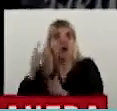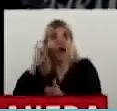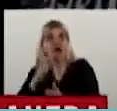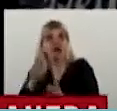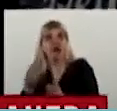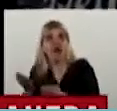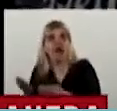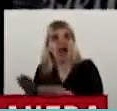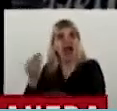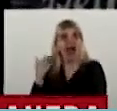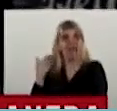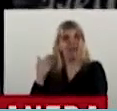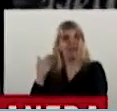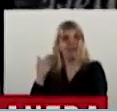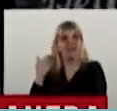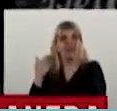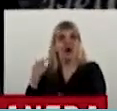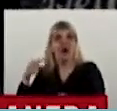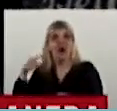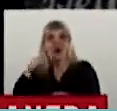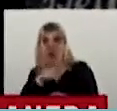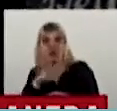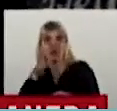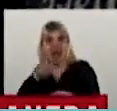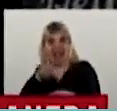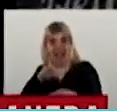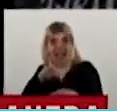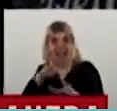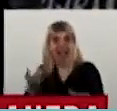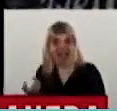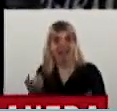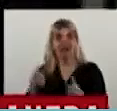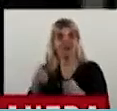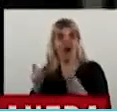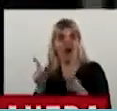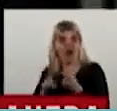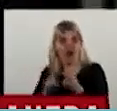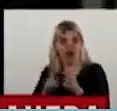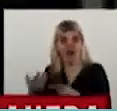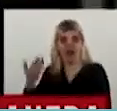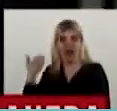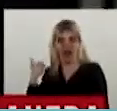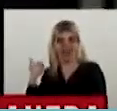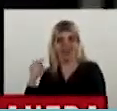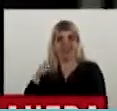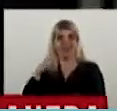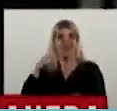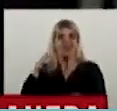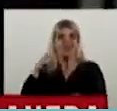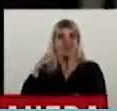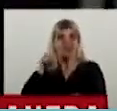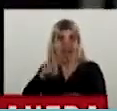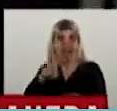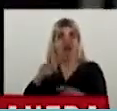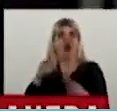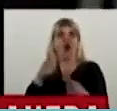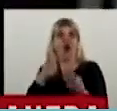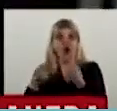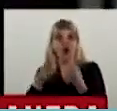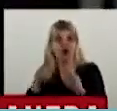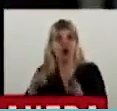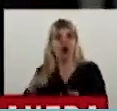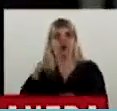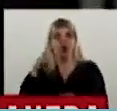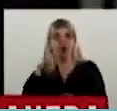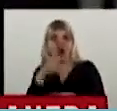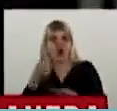el vínculo con Rusia para buscar una respuesta. Y cuando me consultó el gobierno ruso e involucré